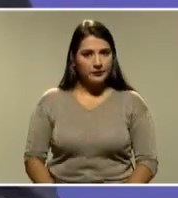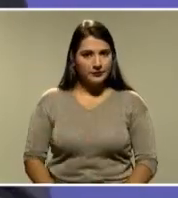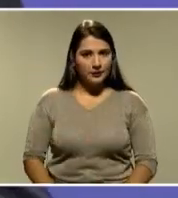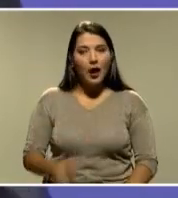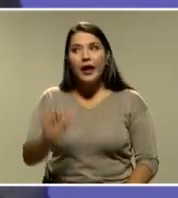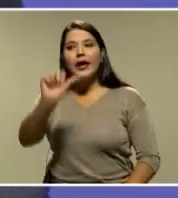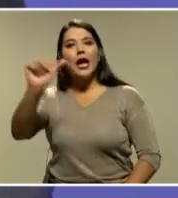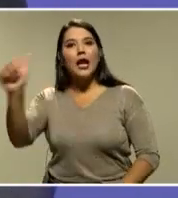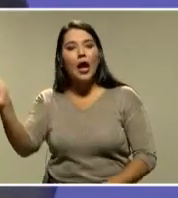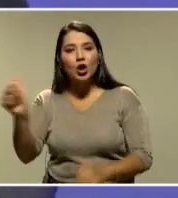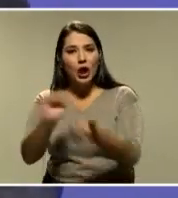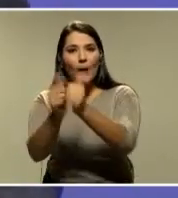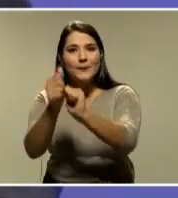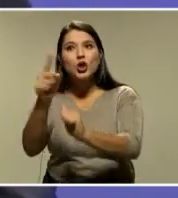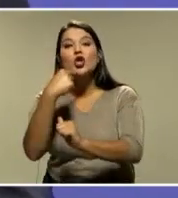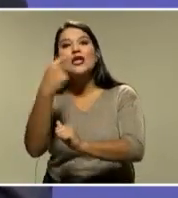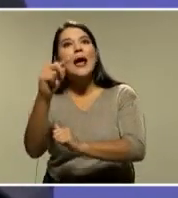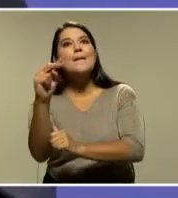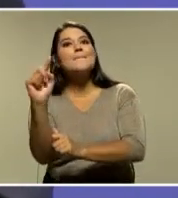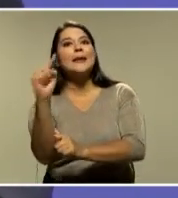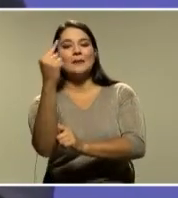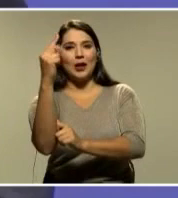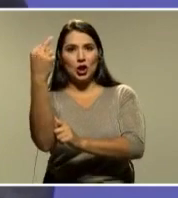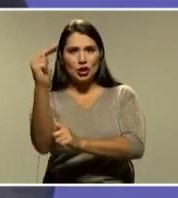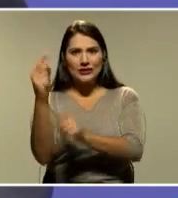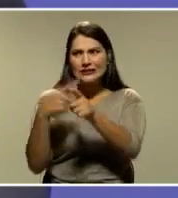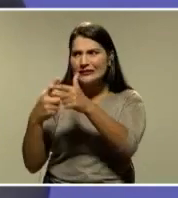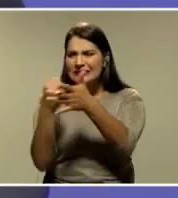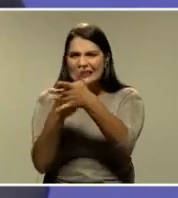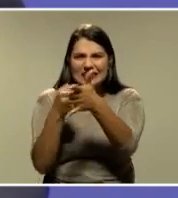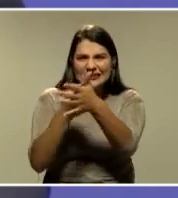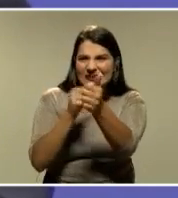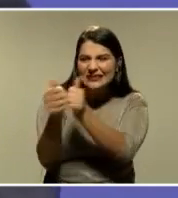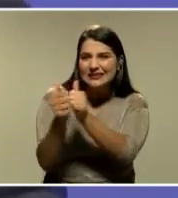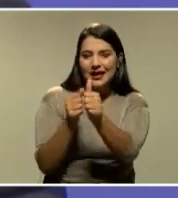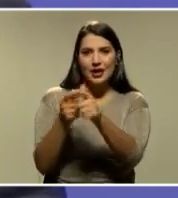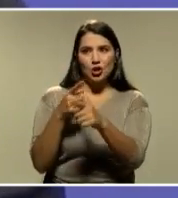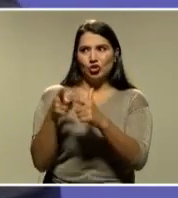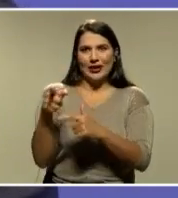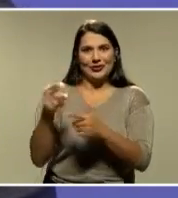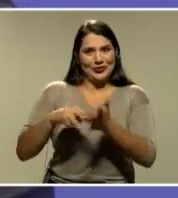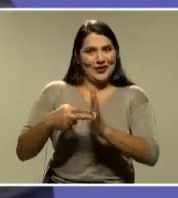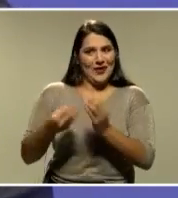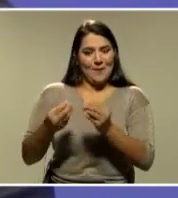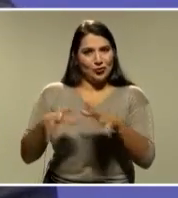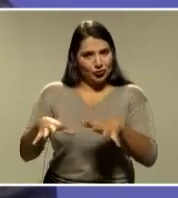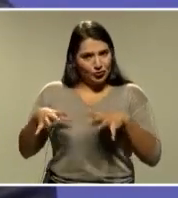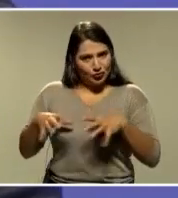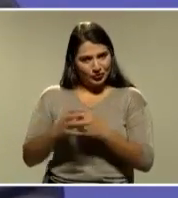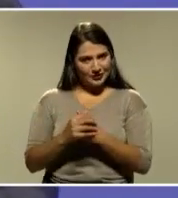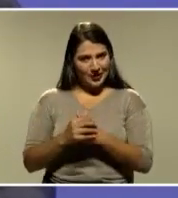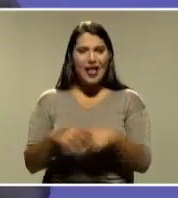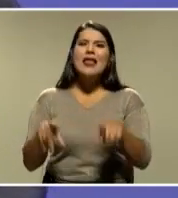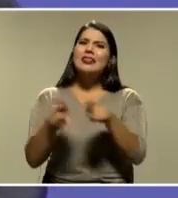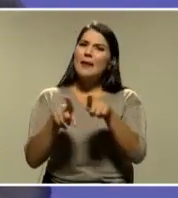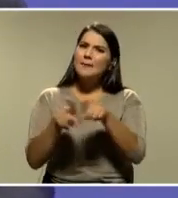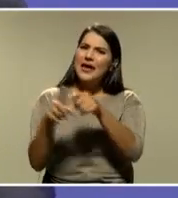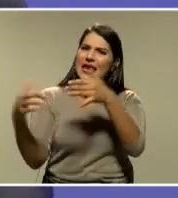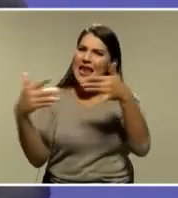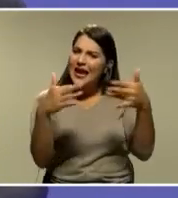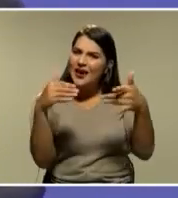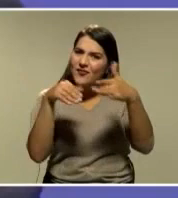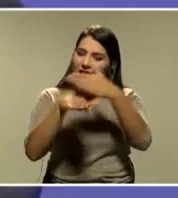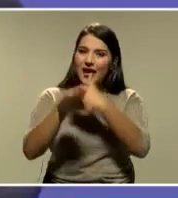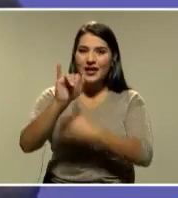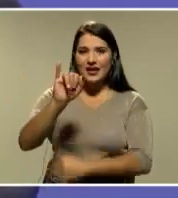primero la noticia. Entonces, todas estas cosas lo hacen vivir a uno un clima de mucha tensión. También vivimos lo de la guerra en Irak, la